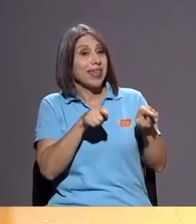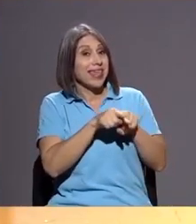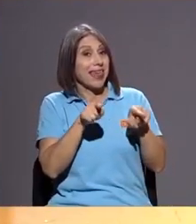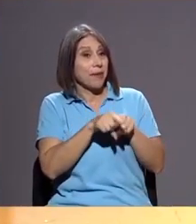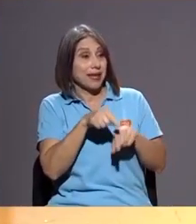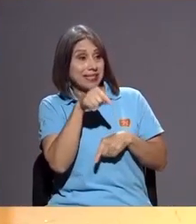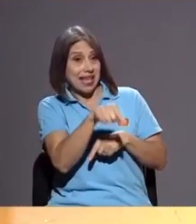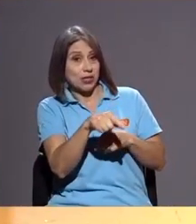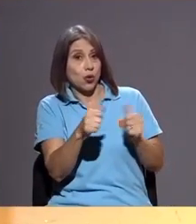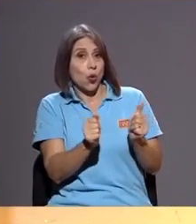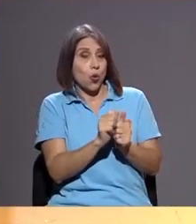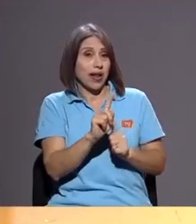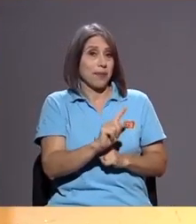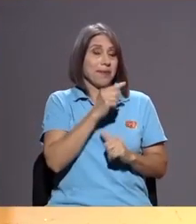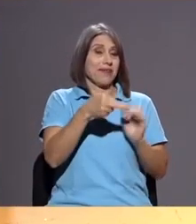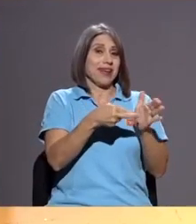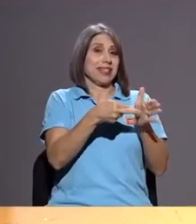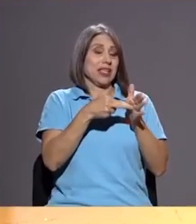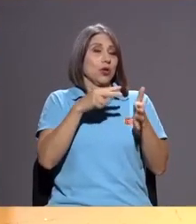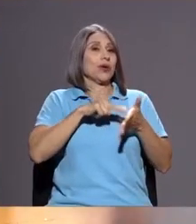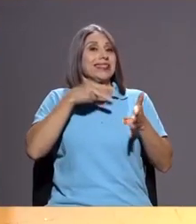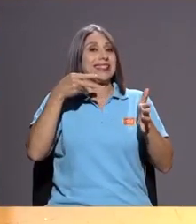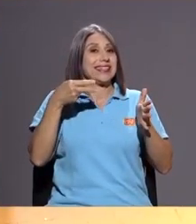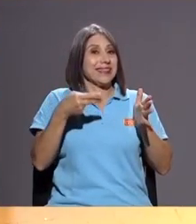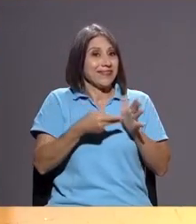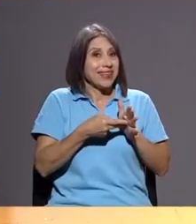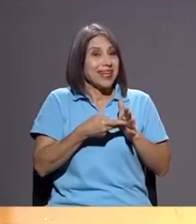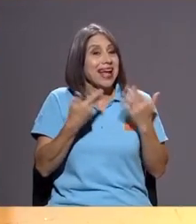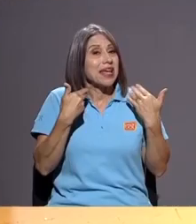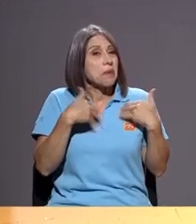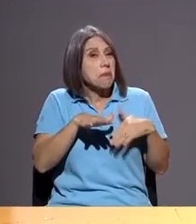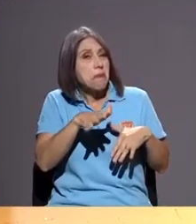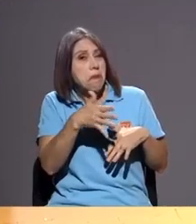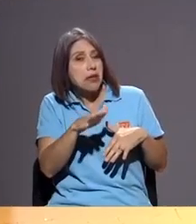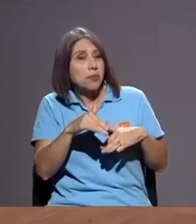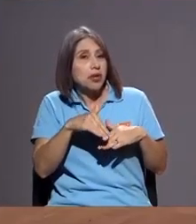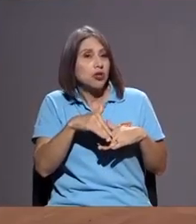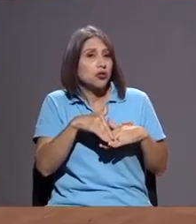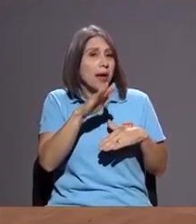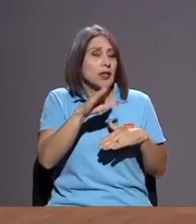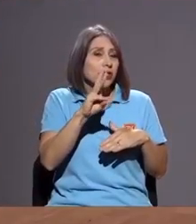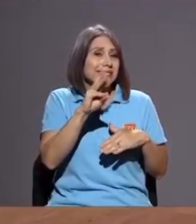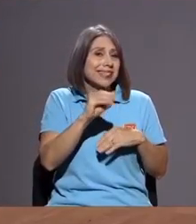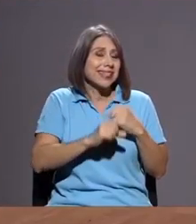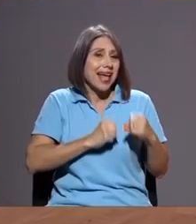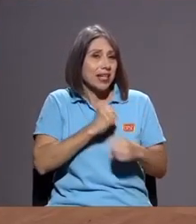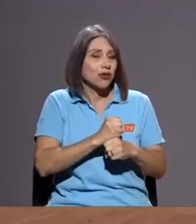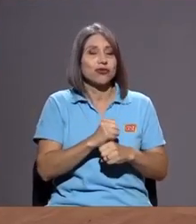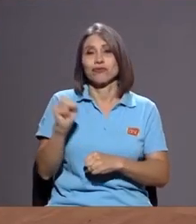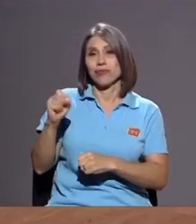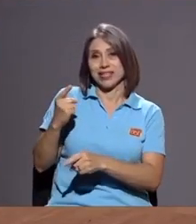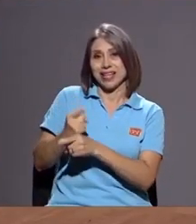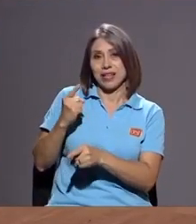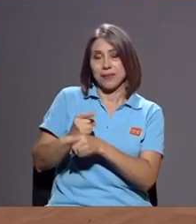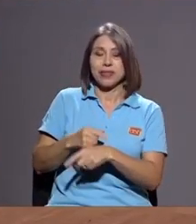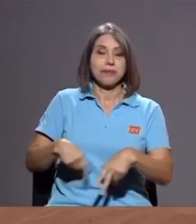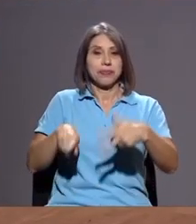requisito implicaría que andarían de 60 para arriba. Exactamente. Y el tercer elemento